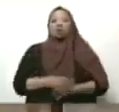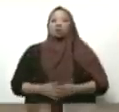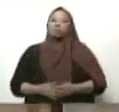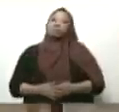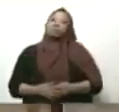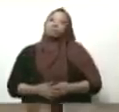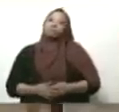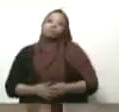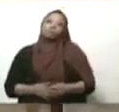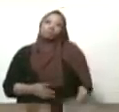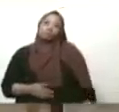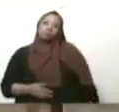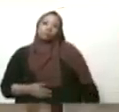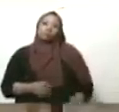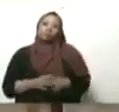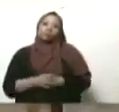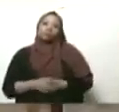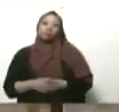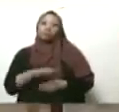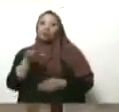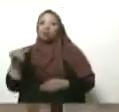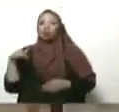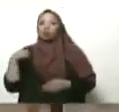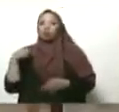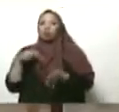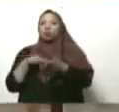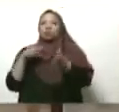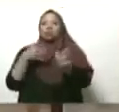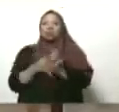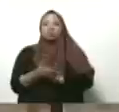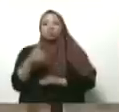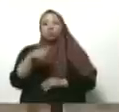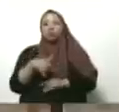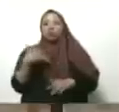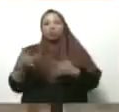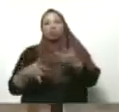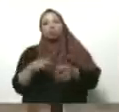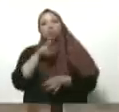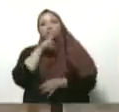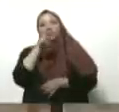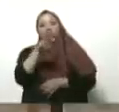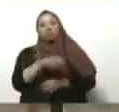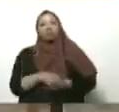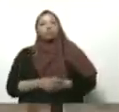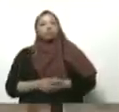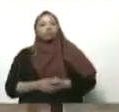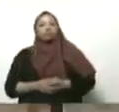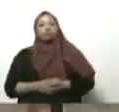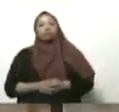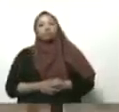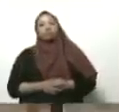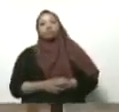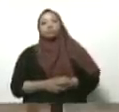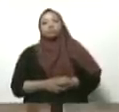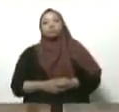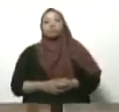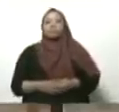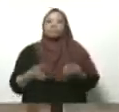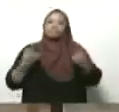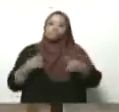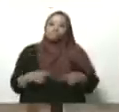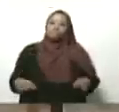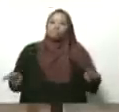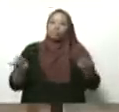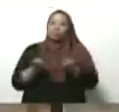significa para todos nosotros este hecho tan terrible igualmente creo que